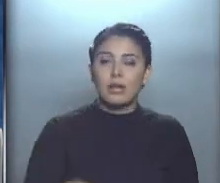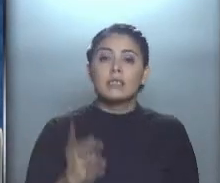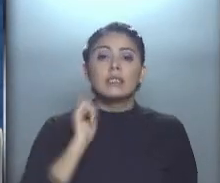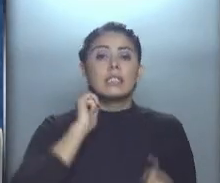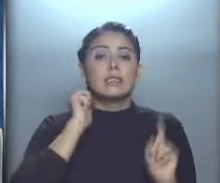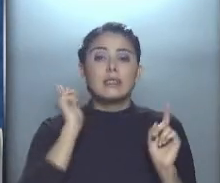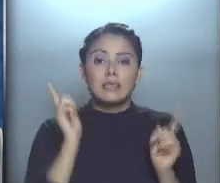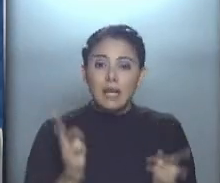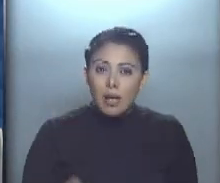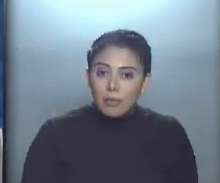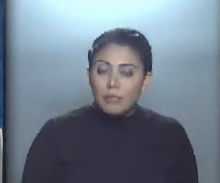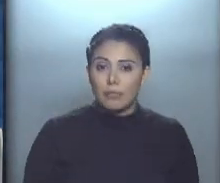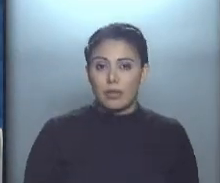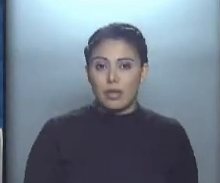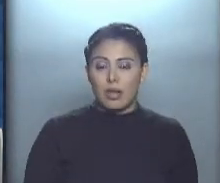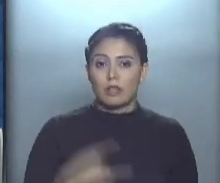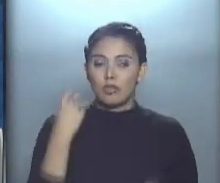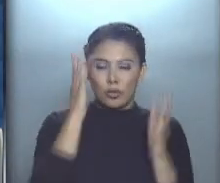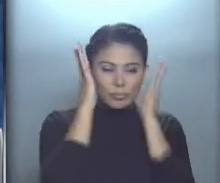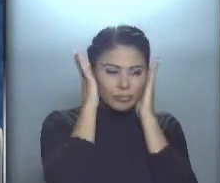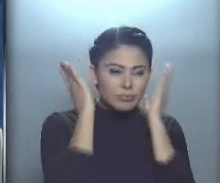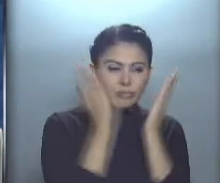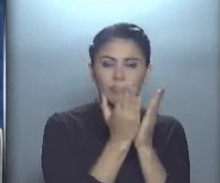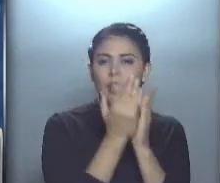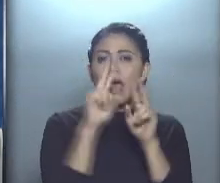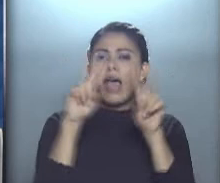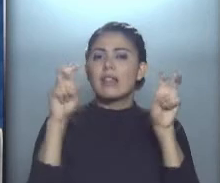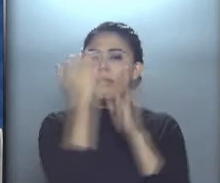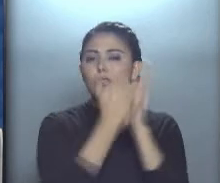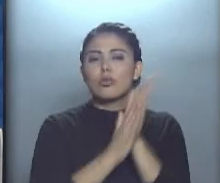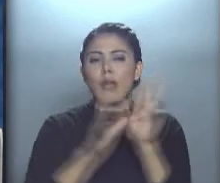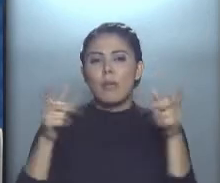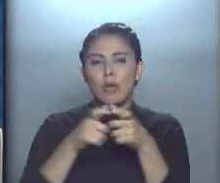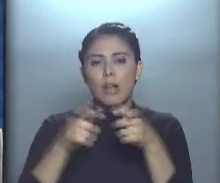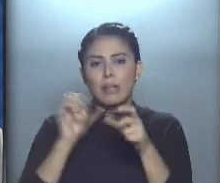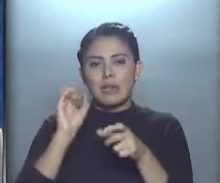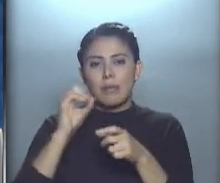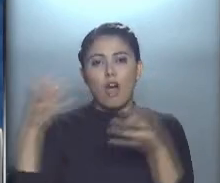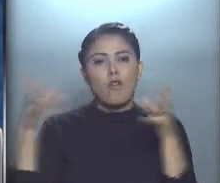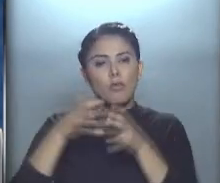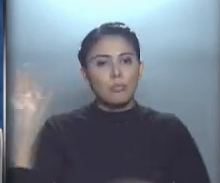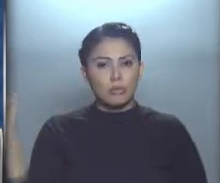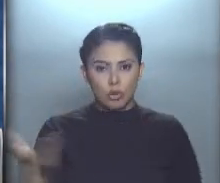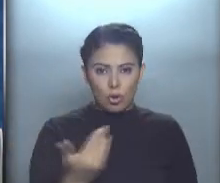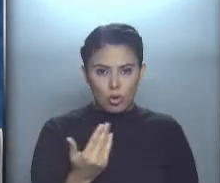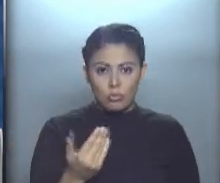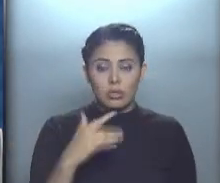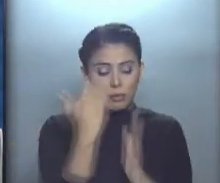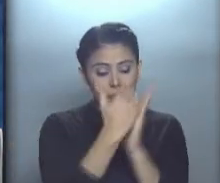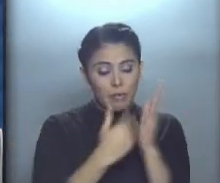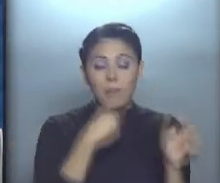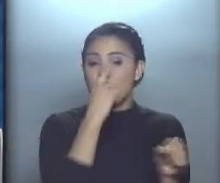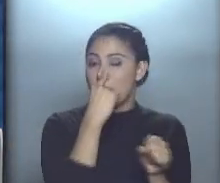vez también nosotros hemos analizado la agenda respecto a Fútbol para Todos. Y en ese sentido, y en la agenda hemos planteado,